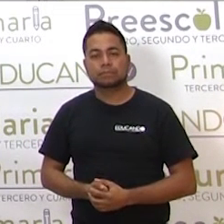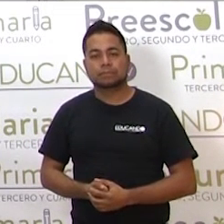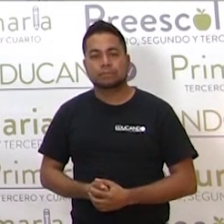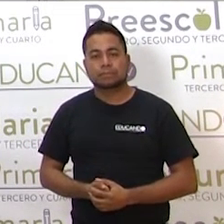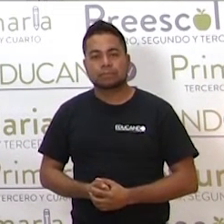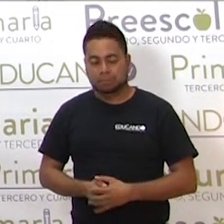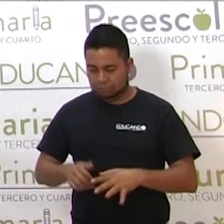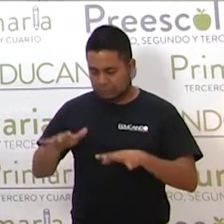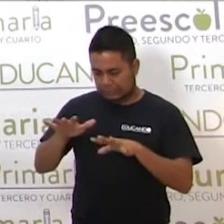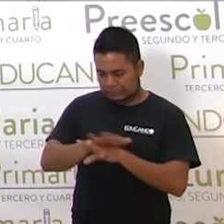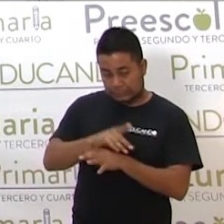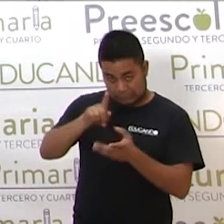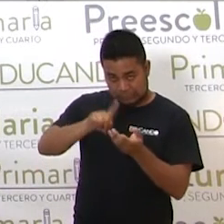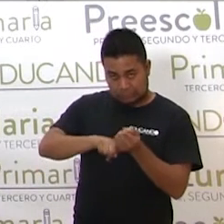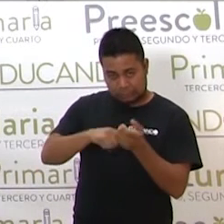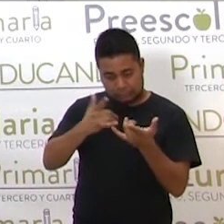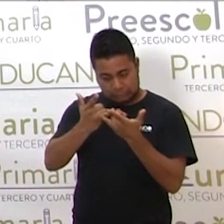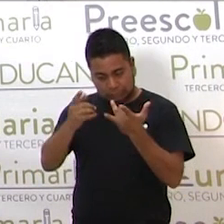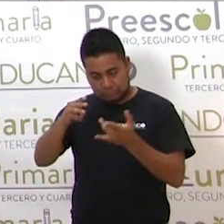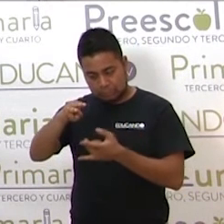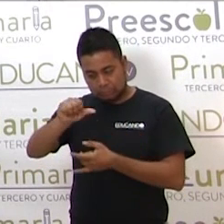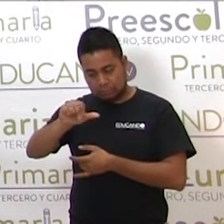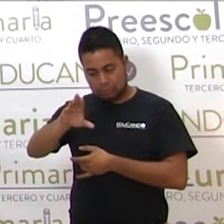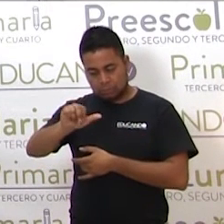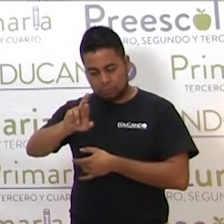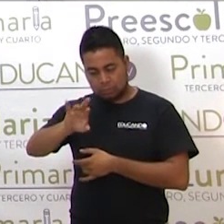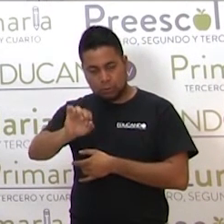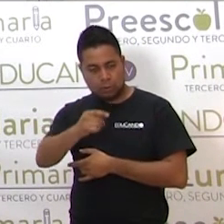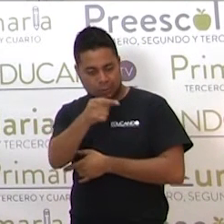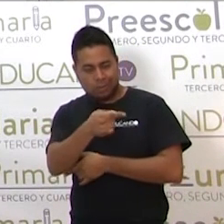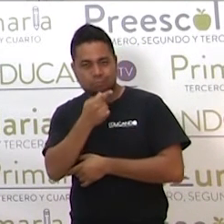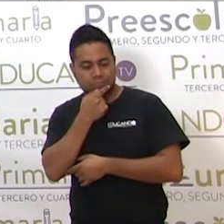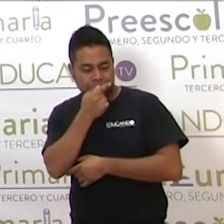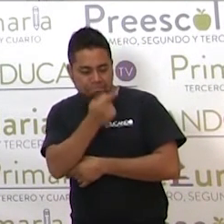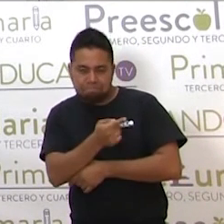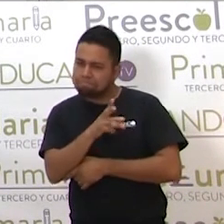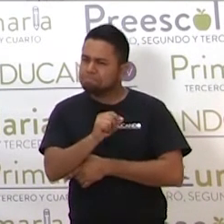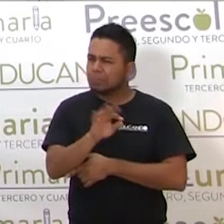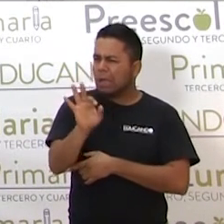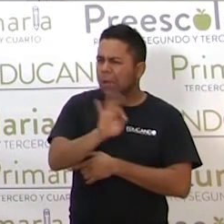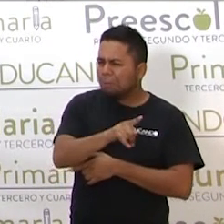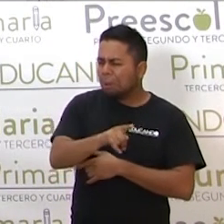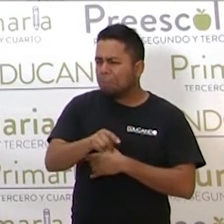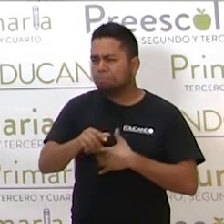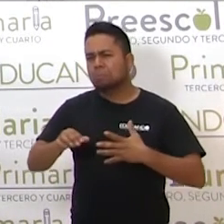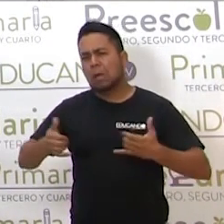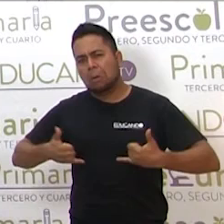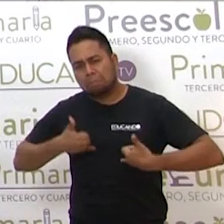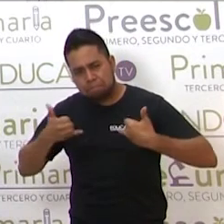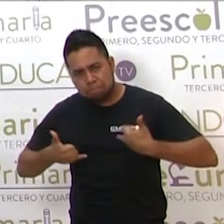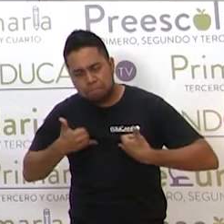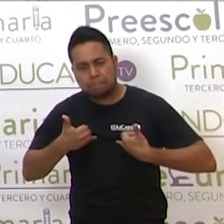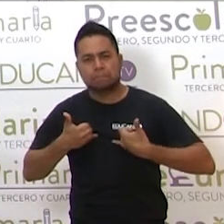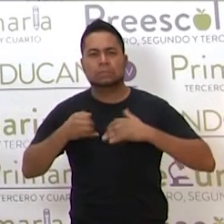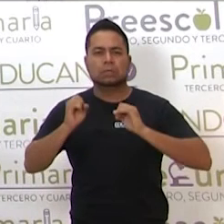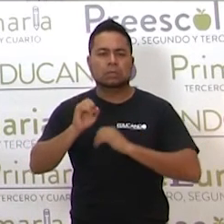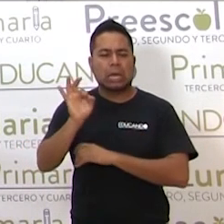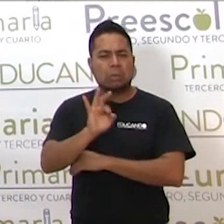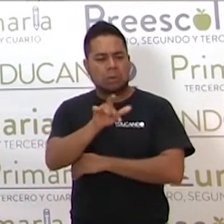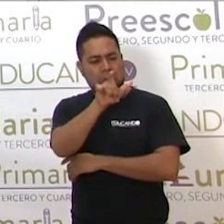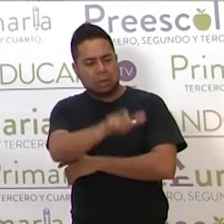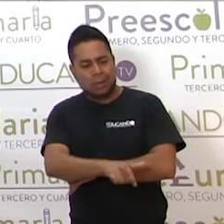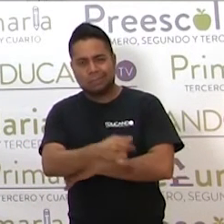modificar que Macario tal vez ya no es un niño, tal vez es un adolescente o tal vez es